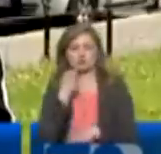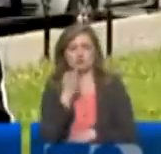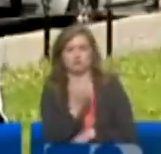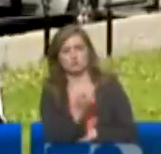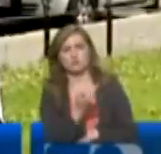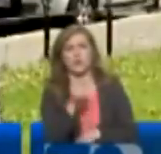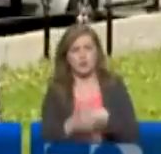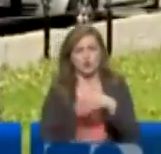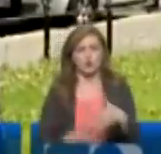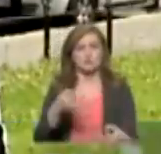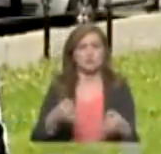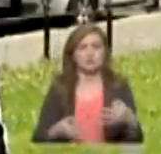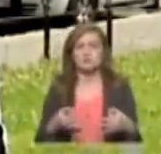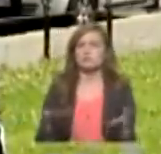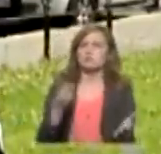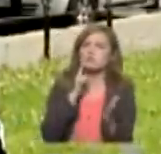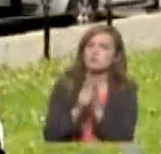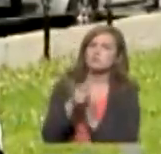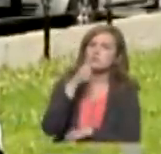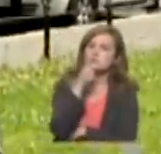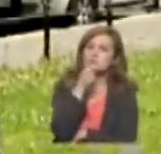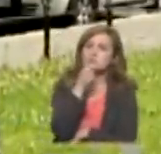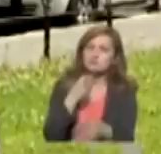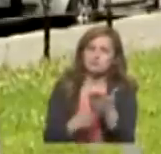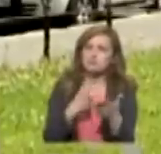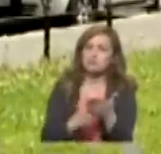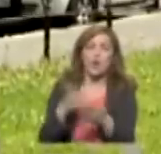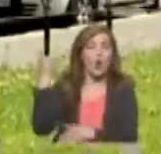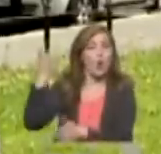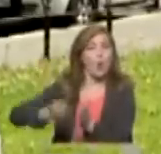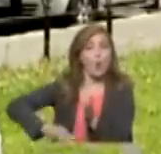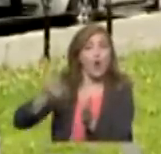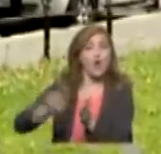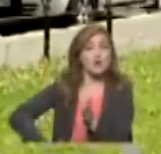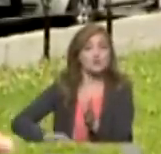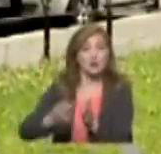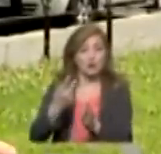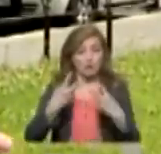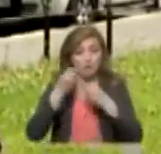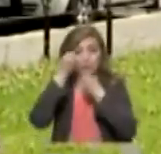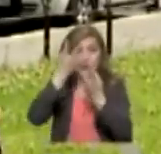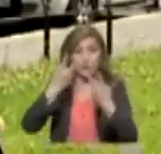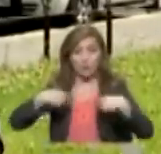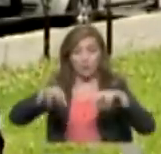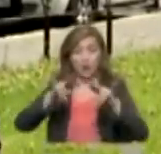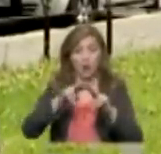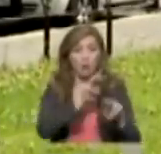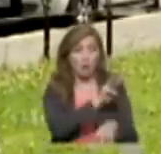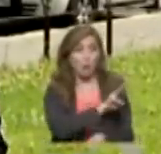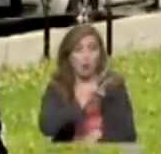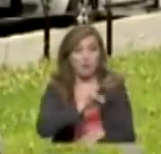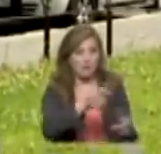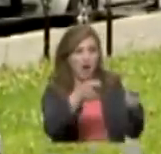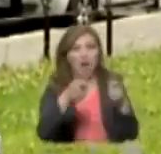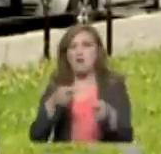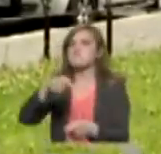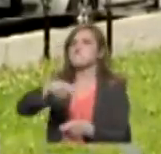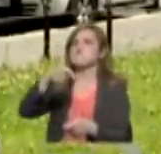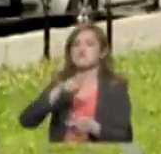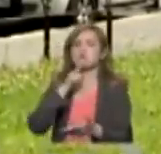que durante la audiencia de formulación de cargos el juez david lazo tomó como modalidad la información de un portal web y que además hay